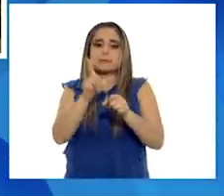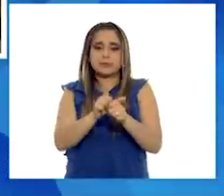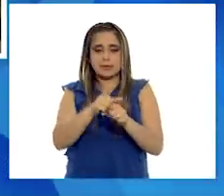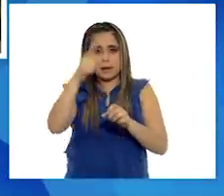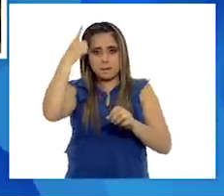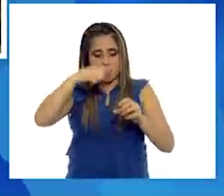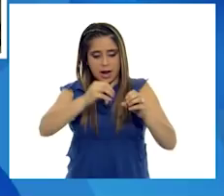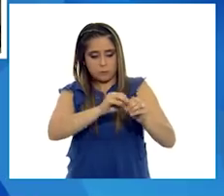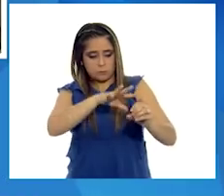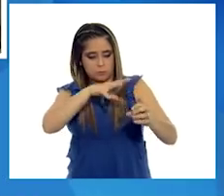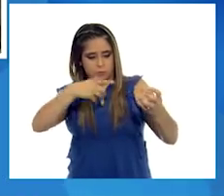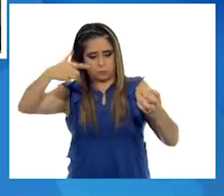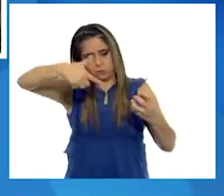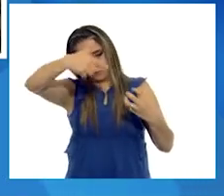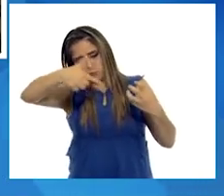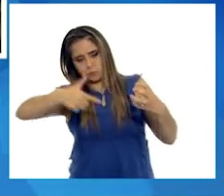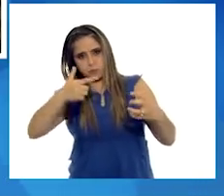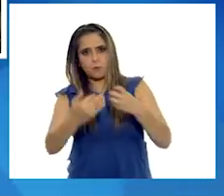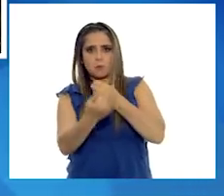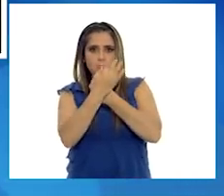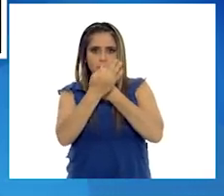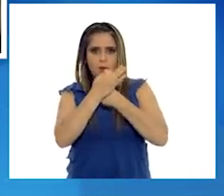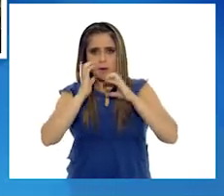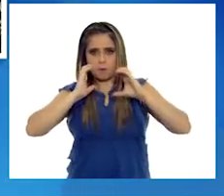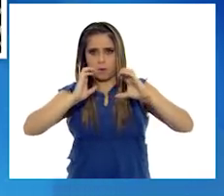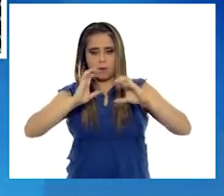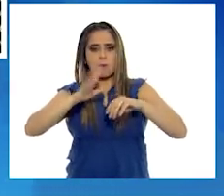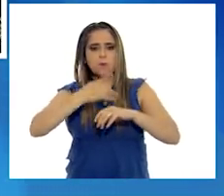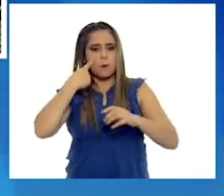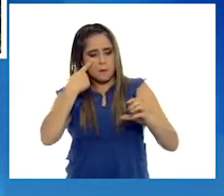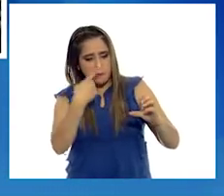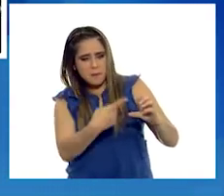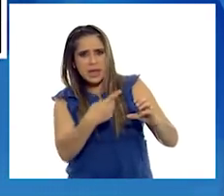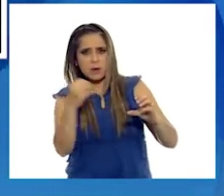eliminen lo amarillo que se ve